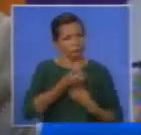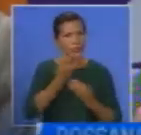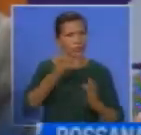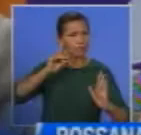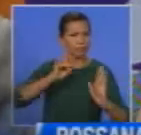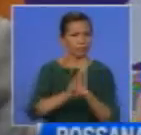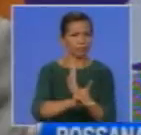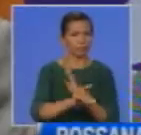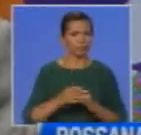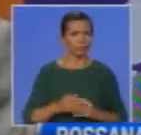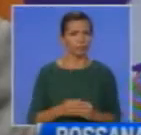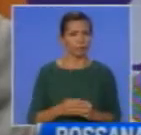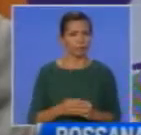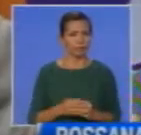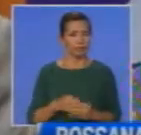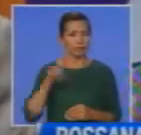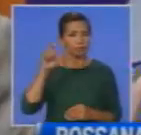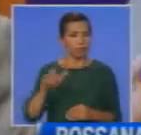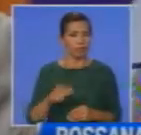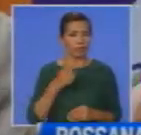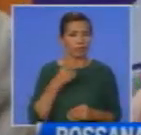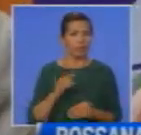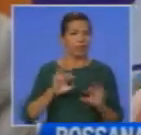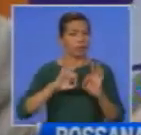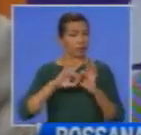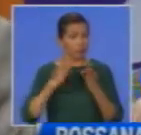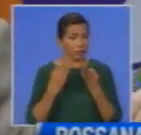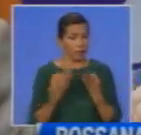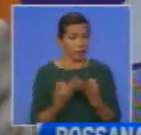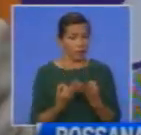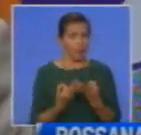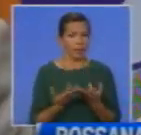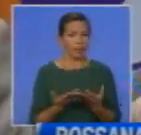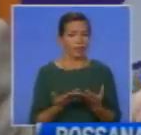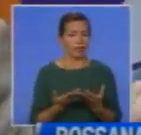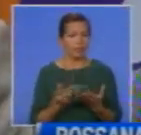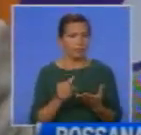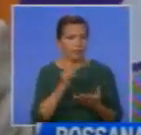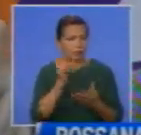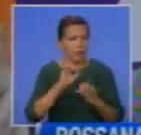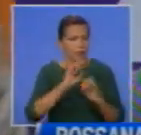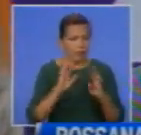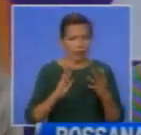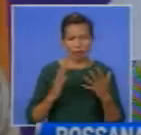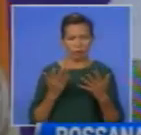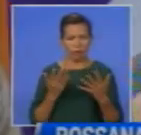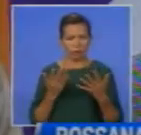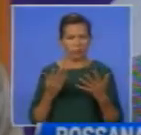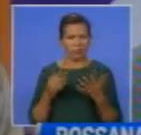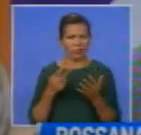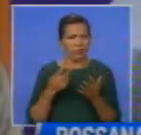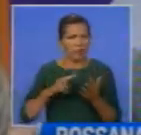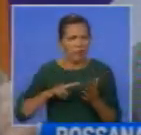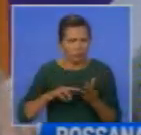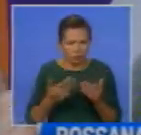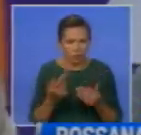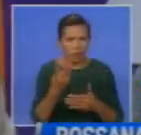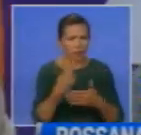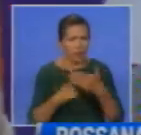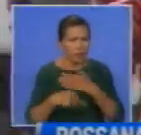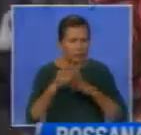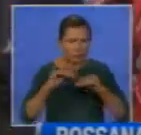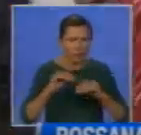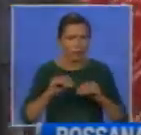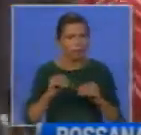las familias todavía muestran mucha confusión y ambivalencia de cómo educar sin